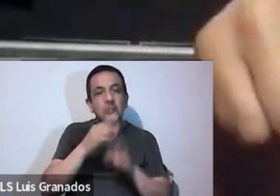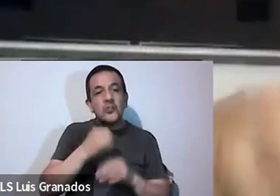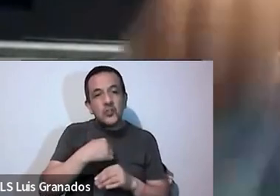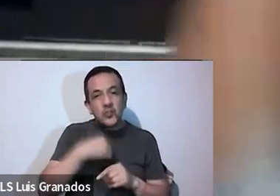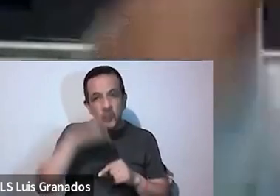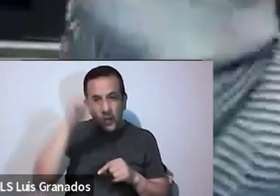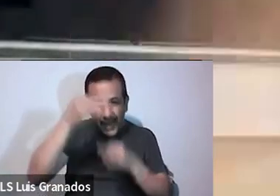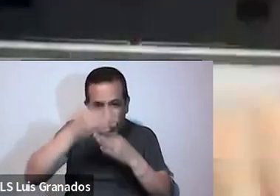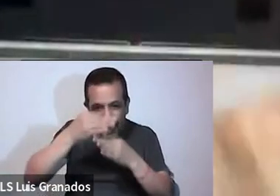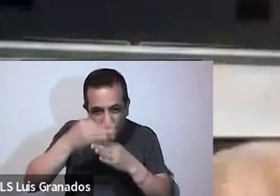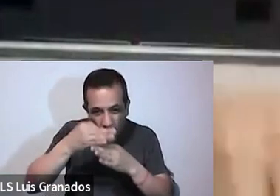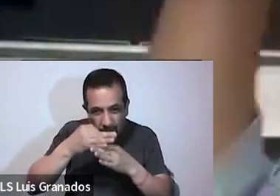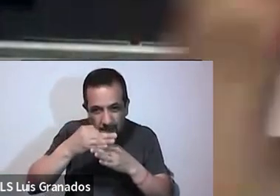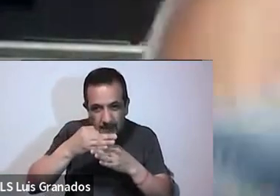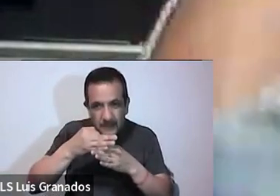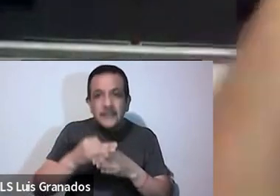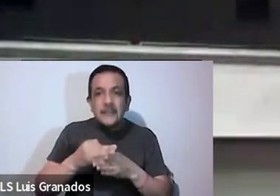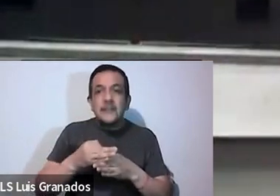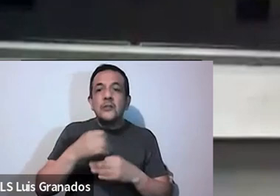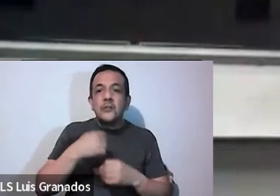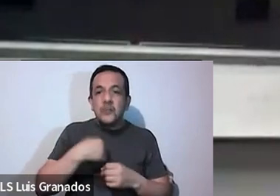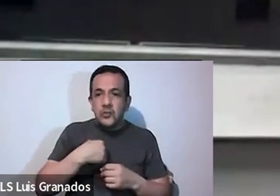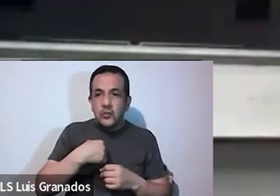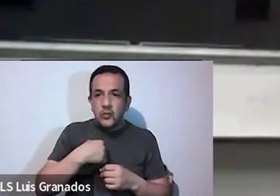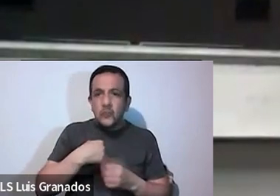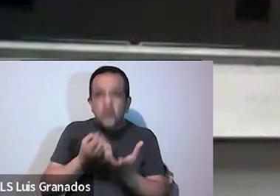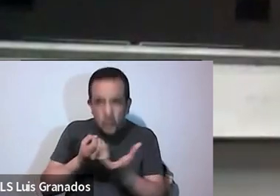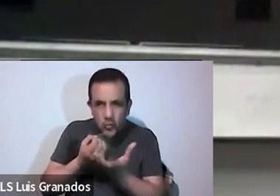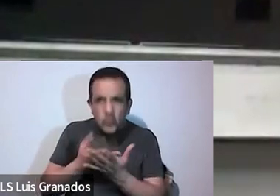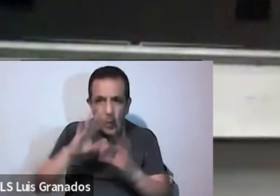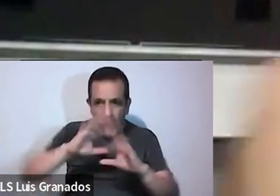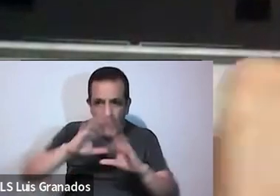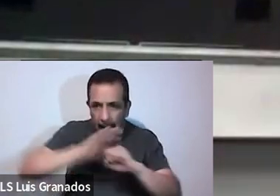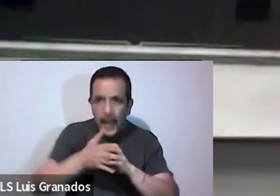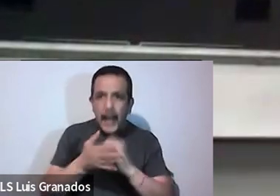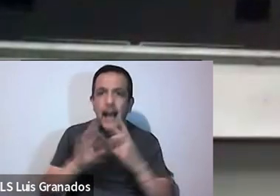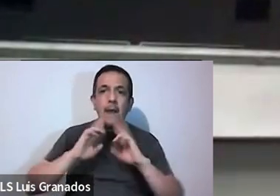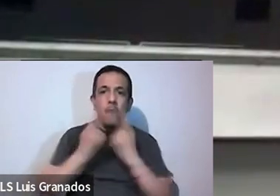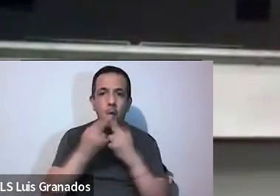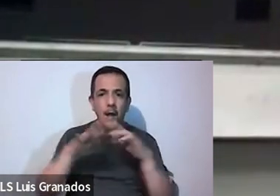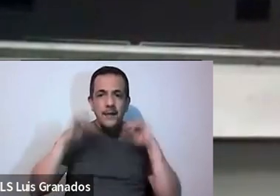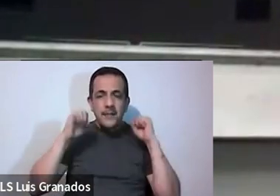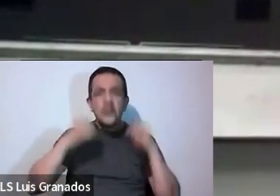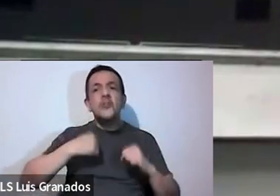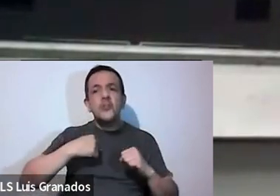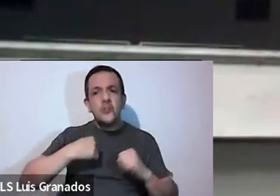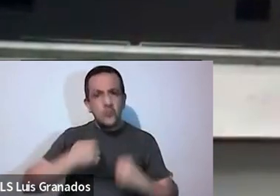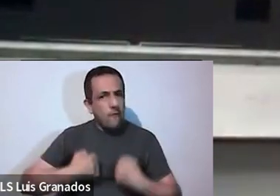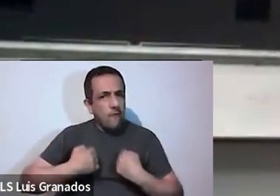retiro, sí o sí, salgo como piedra de edificación. Claro que sí. ¿Por